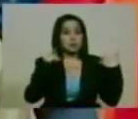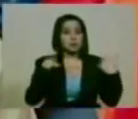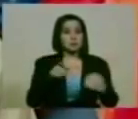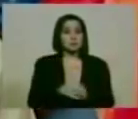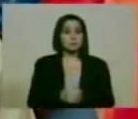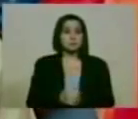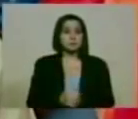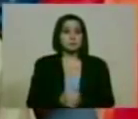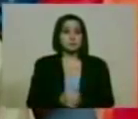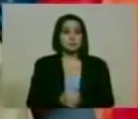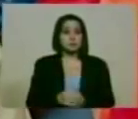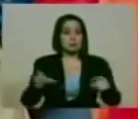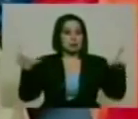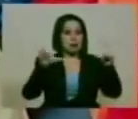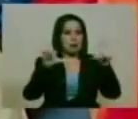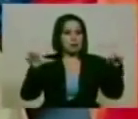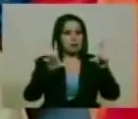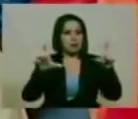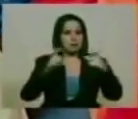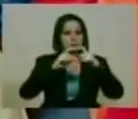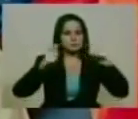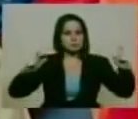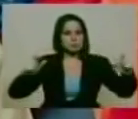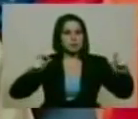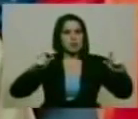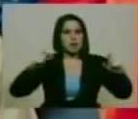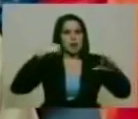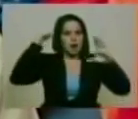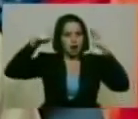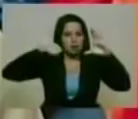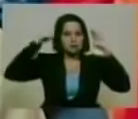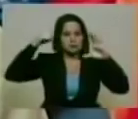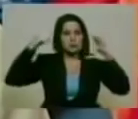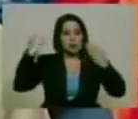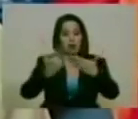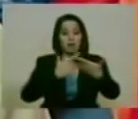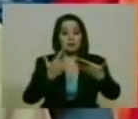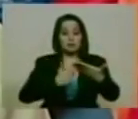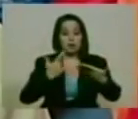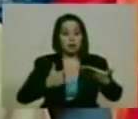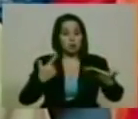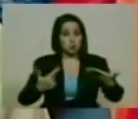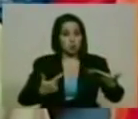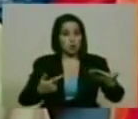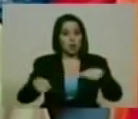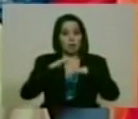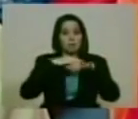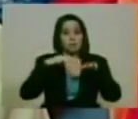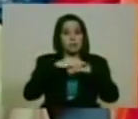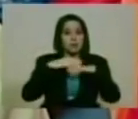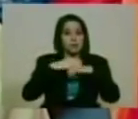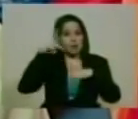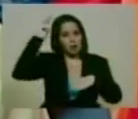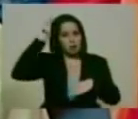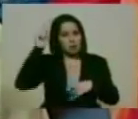Llevar a la televisión, al cine, a la literatura. Aloha, Ernesto.